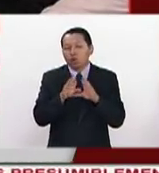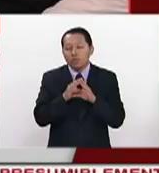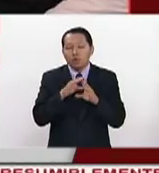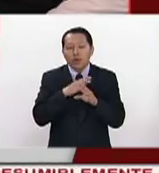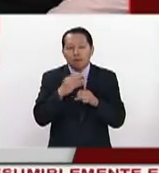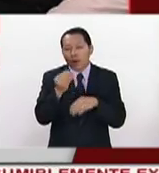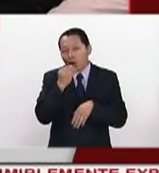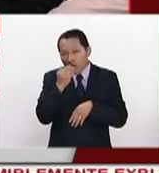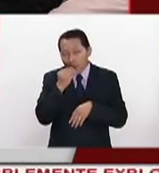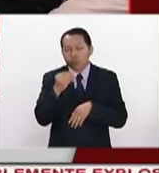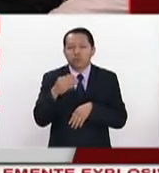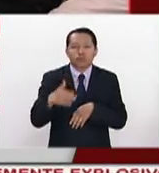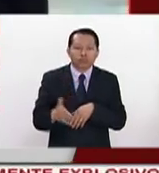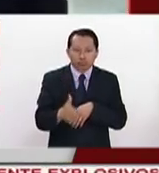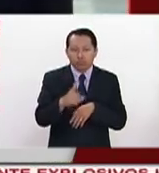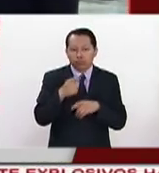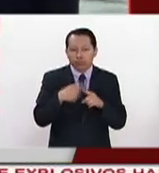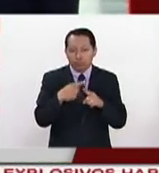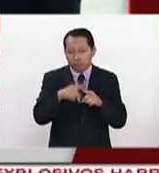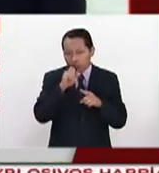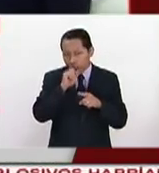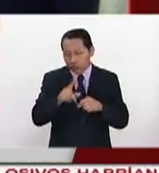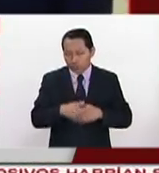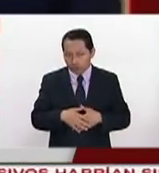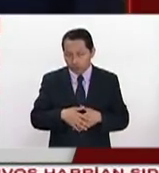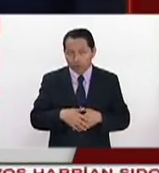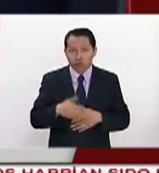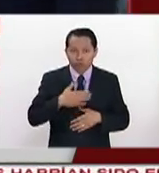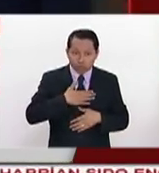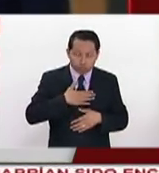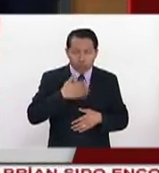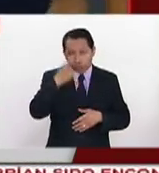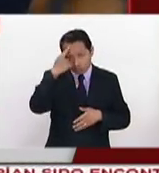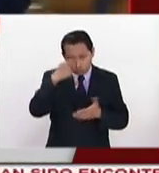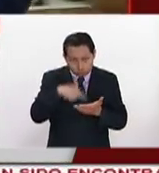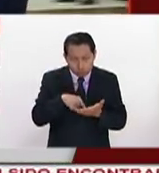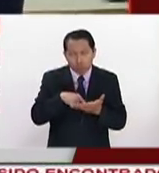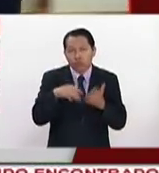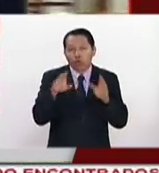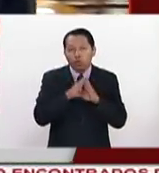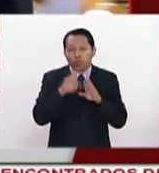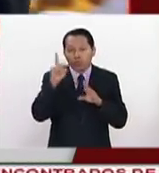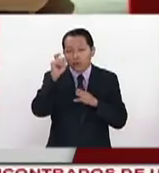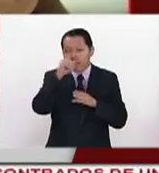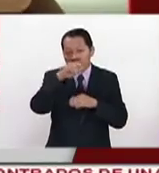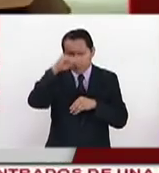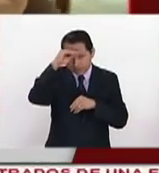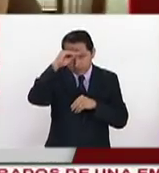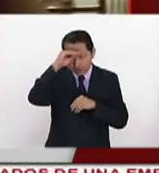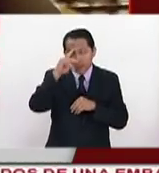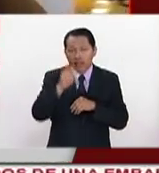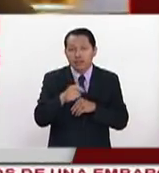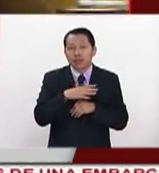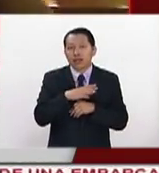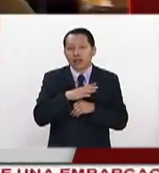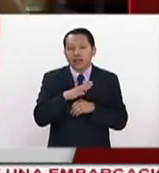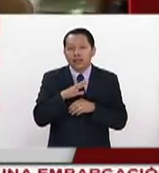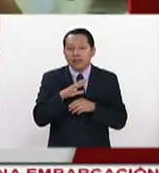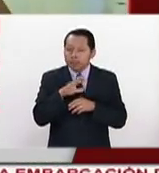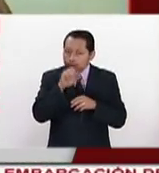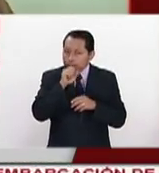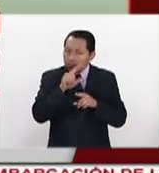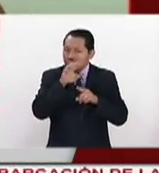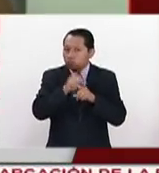de alimentos agropecuarios, en el sector agropecuario. Yo creo que es muy difícil pensar que se van a lograr avances